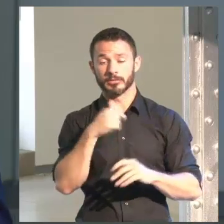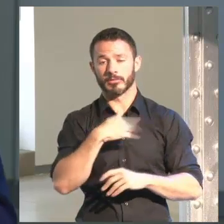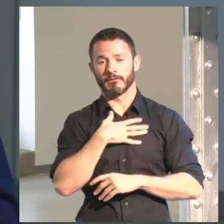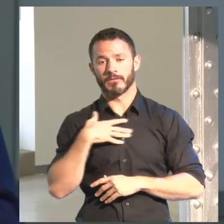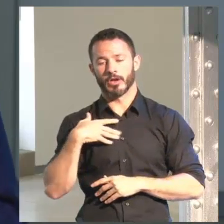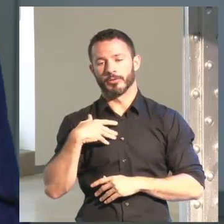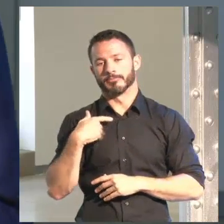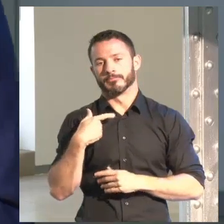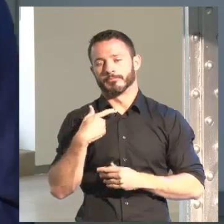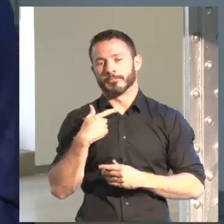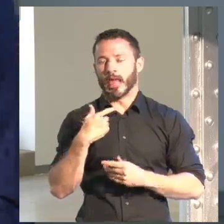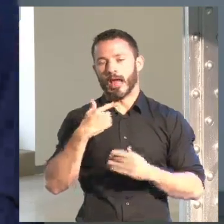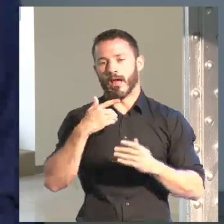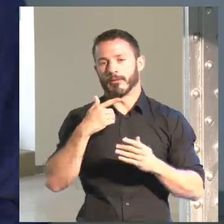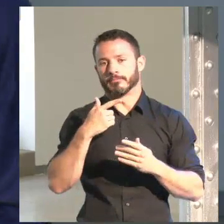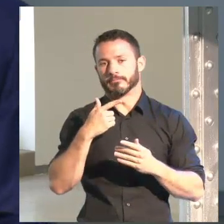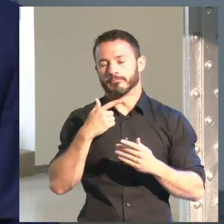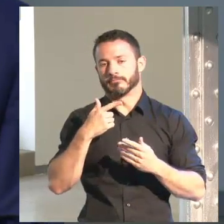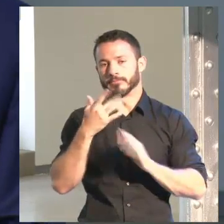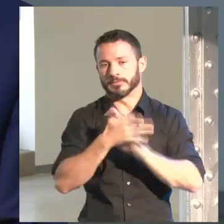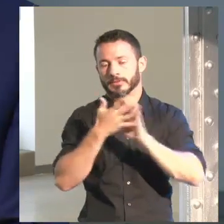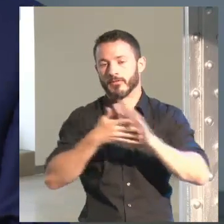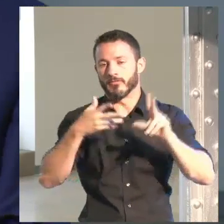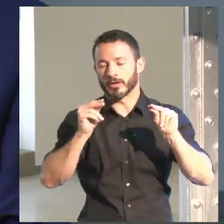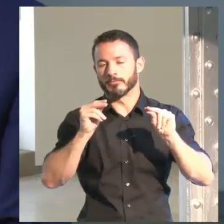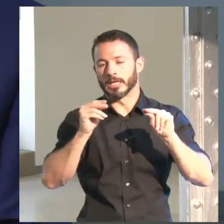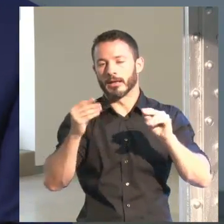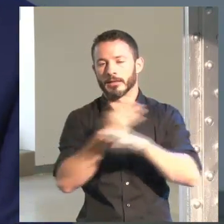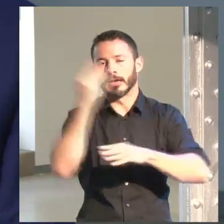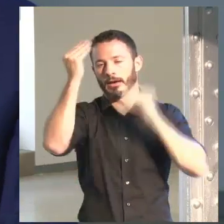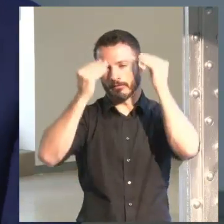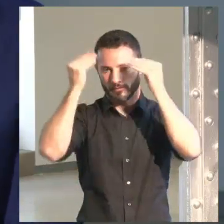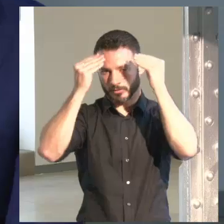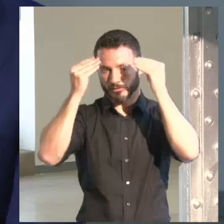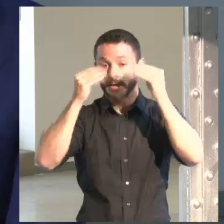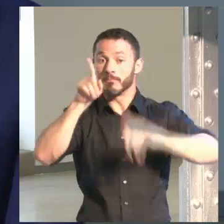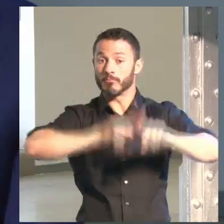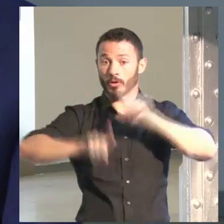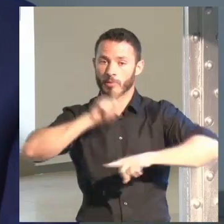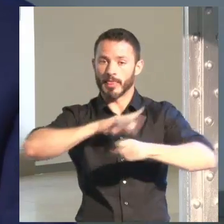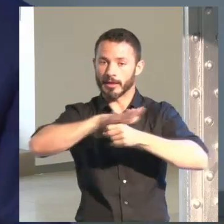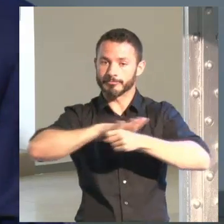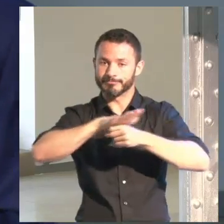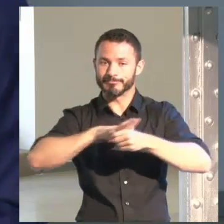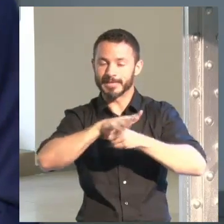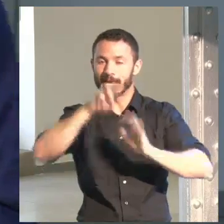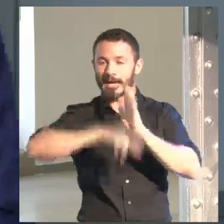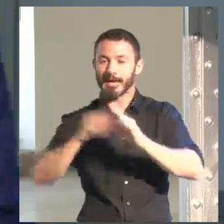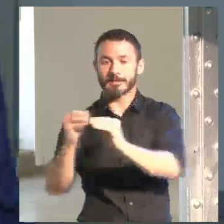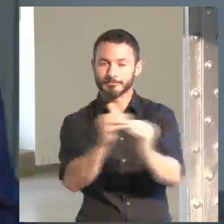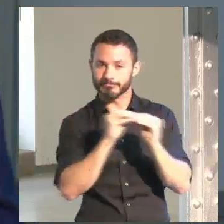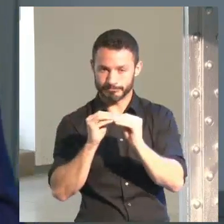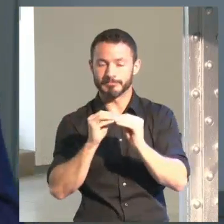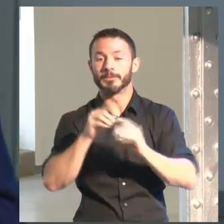una reflexión. Este problema del level playing field, este problema de la asimetría de las reglas